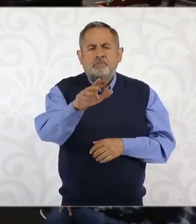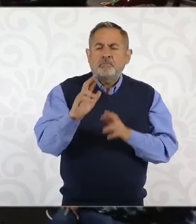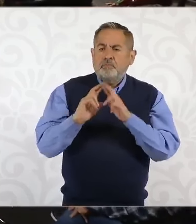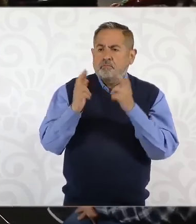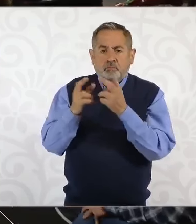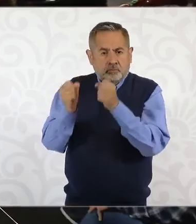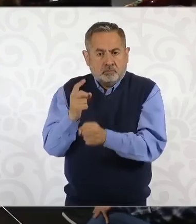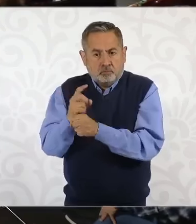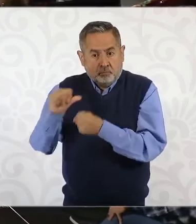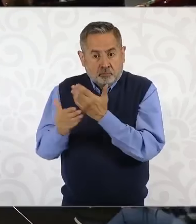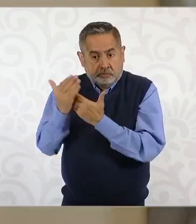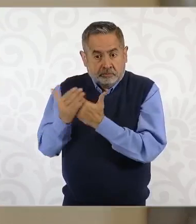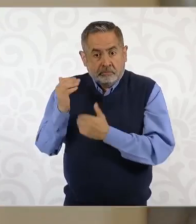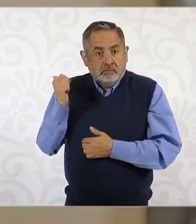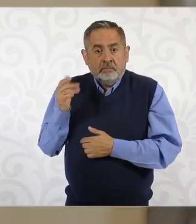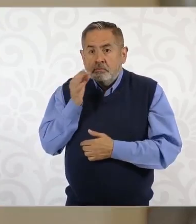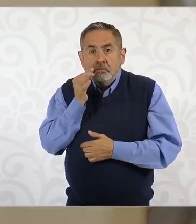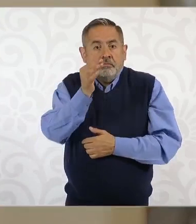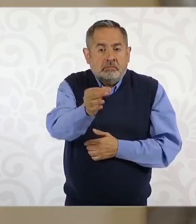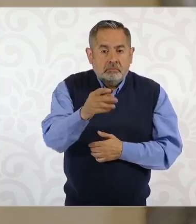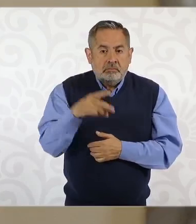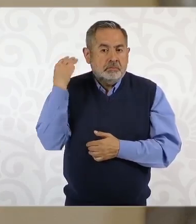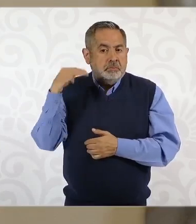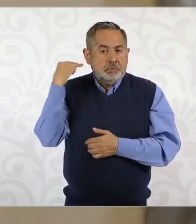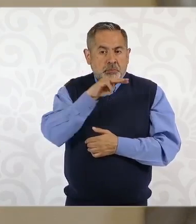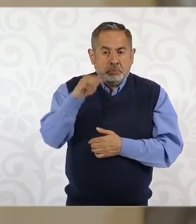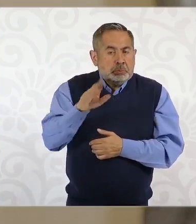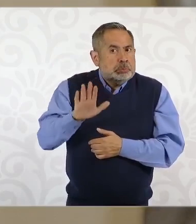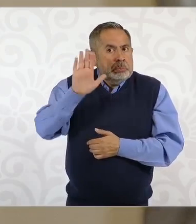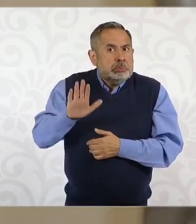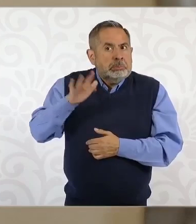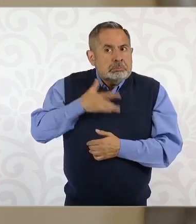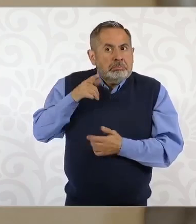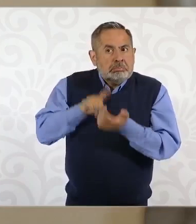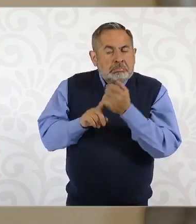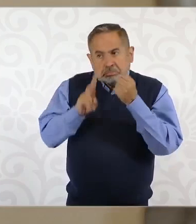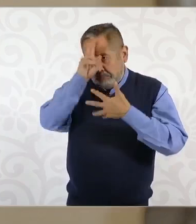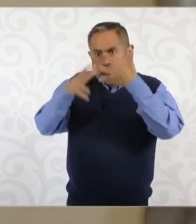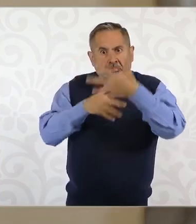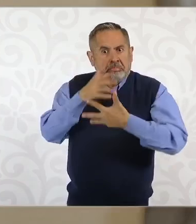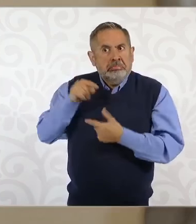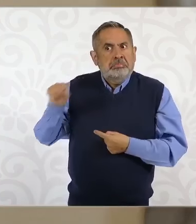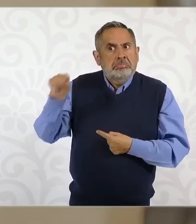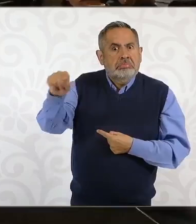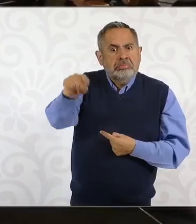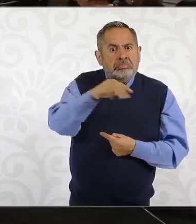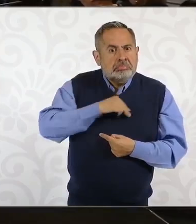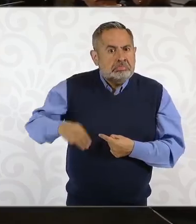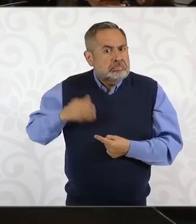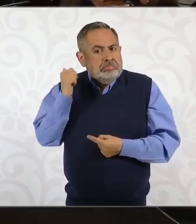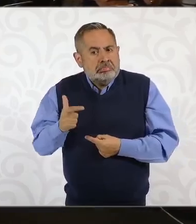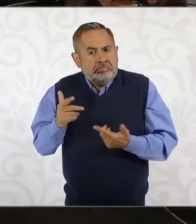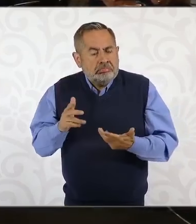esta mañana le reportaron algo sobre Michoacán. Parece que hay varios hechos violentos en diversos municipios. Hay